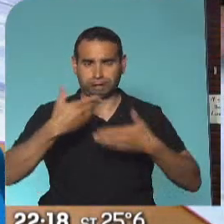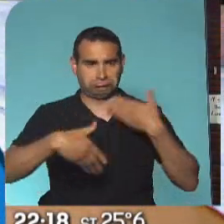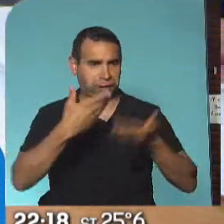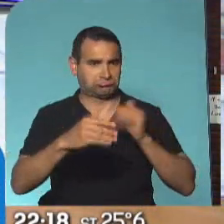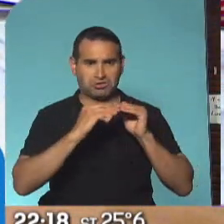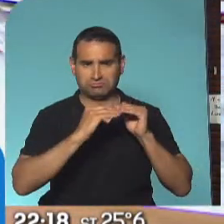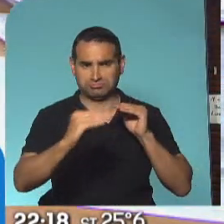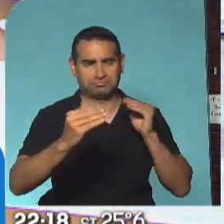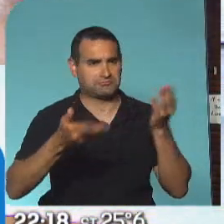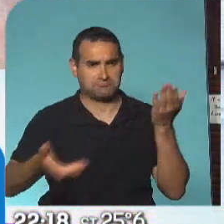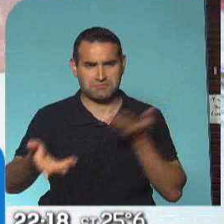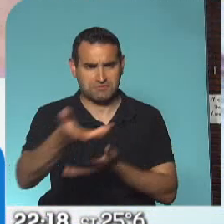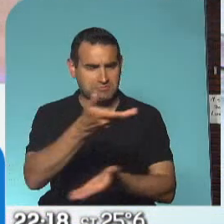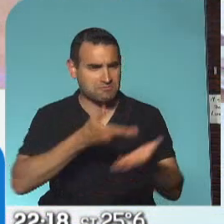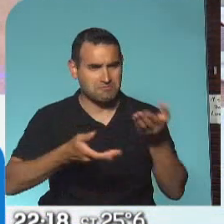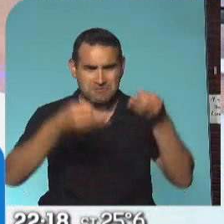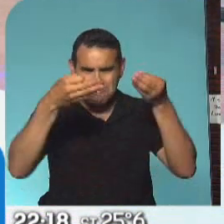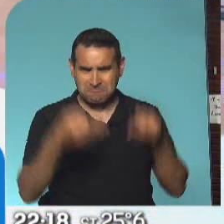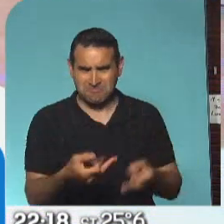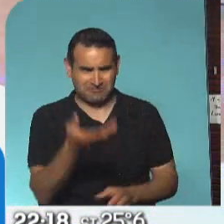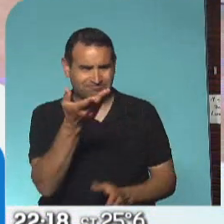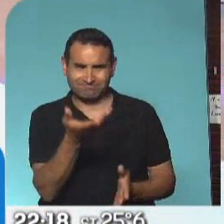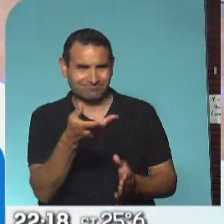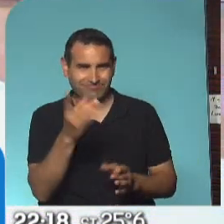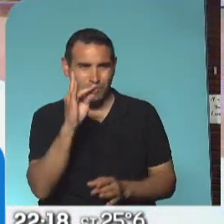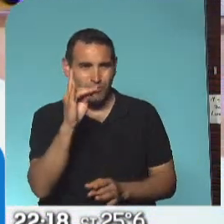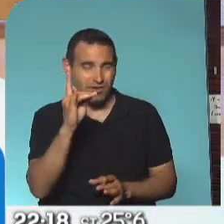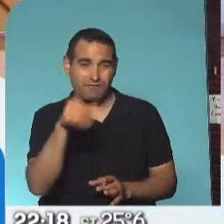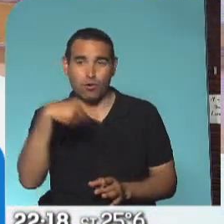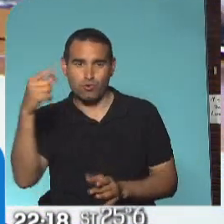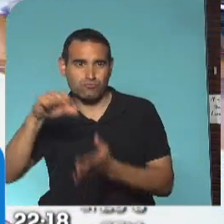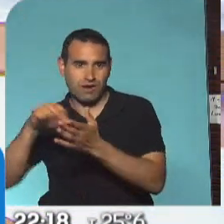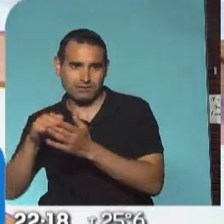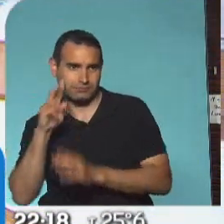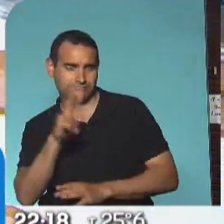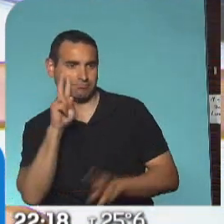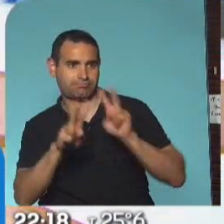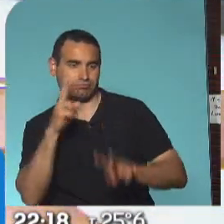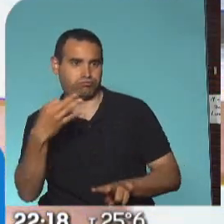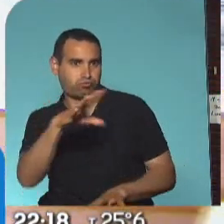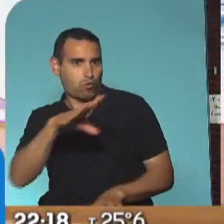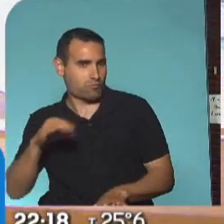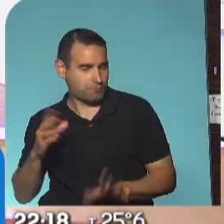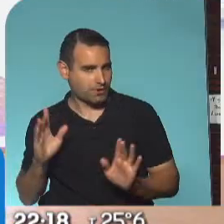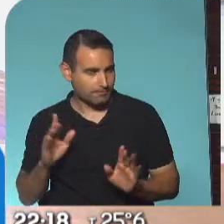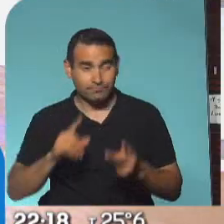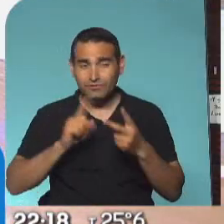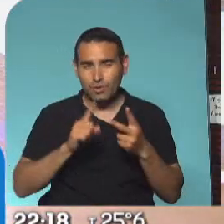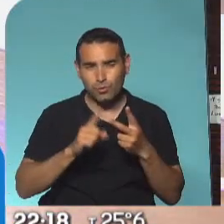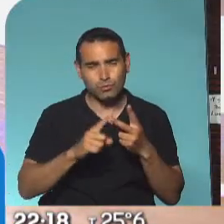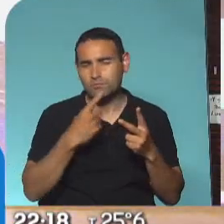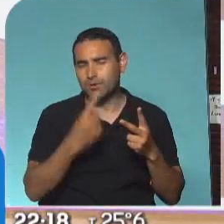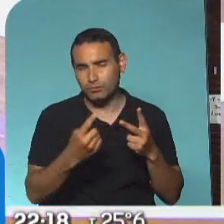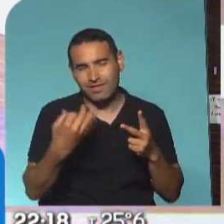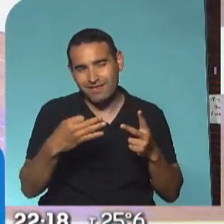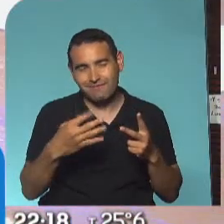económico, distribución, ¿no? Modelo de la economía de América Latina en los últimos años. Y en segundo lugar, otra pregunta que uno tendría